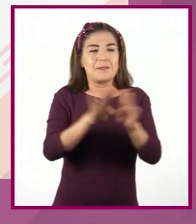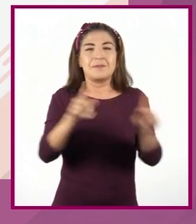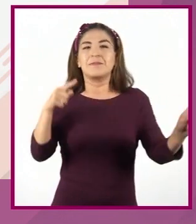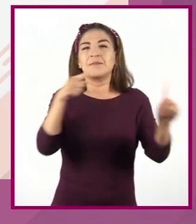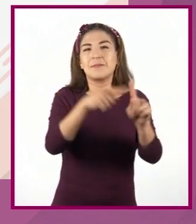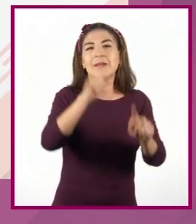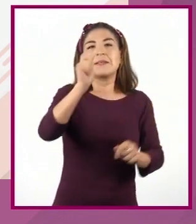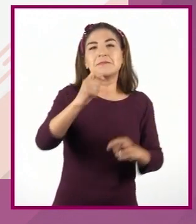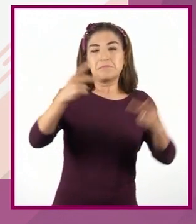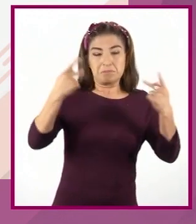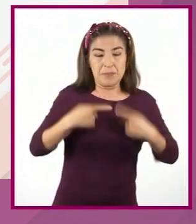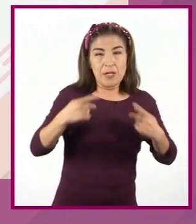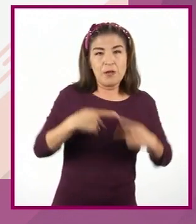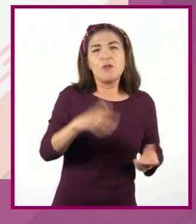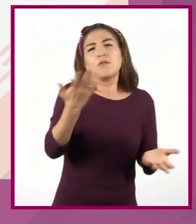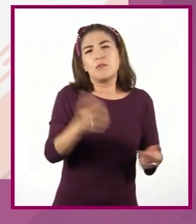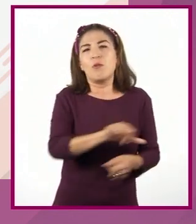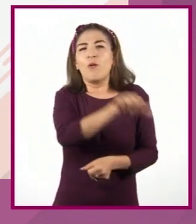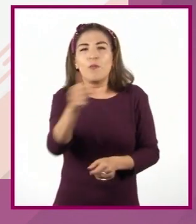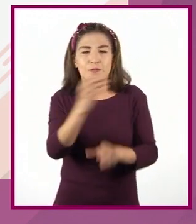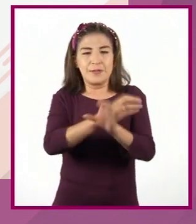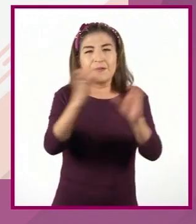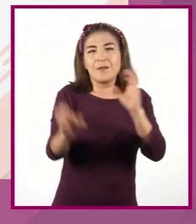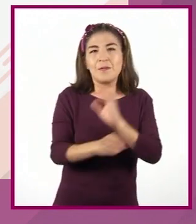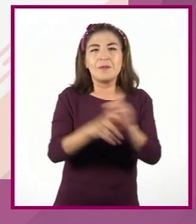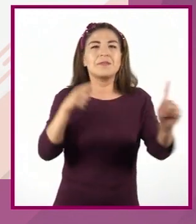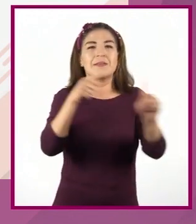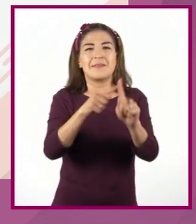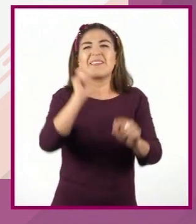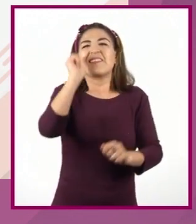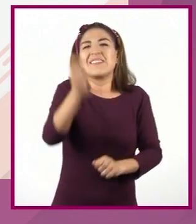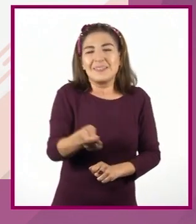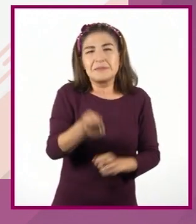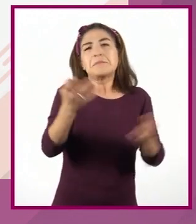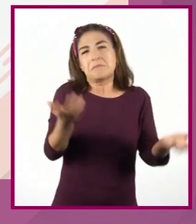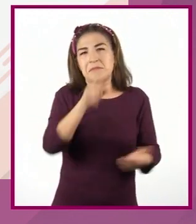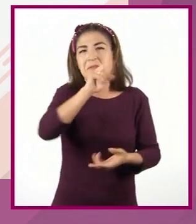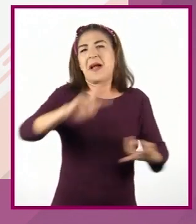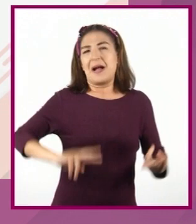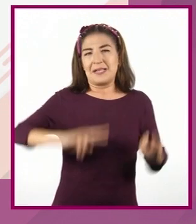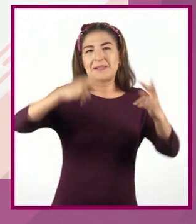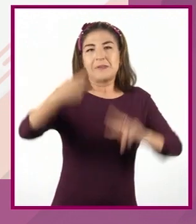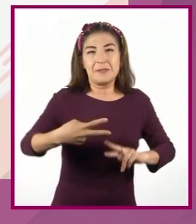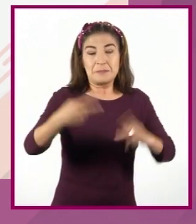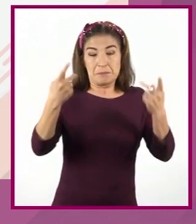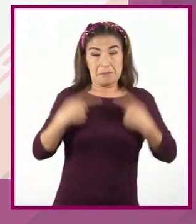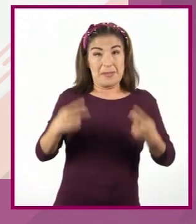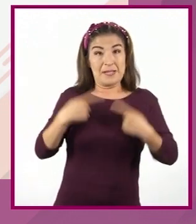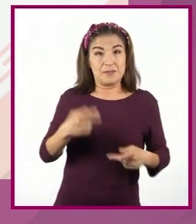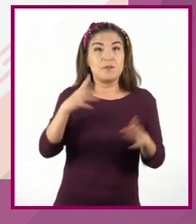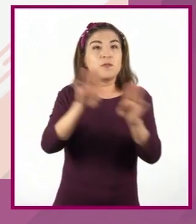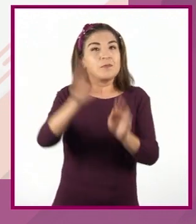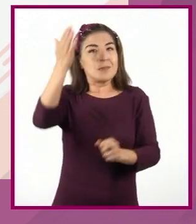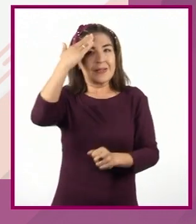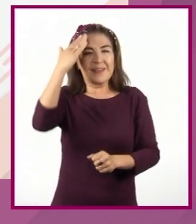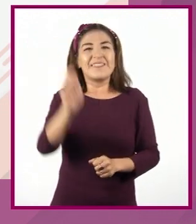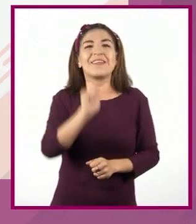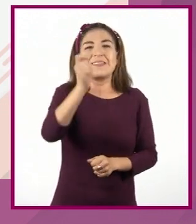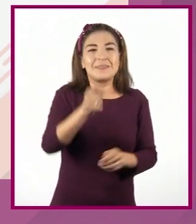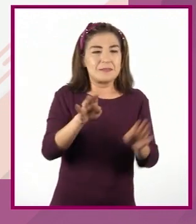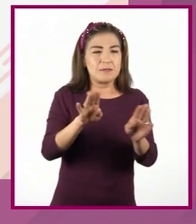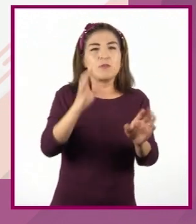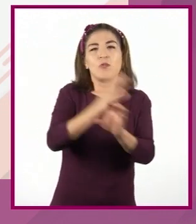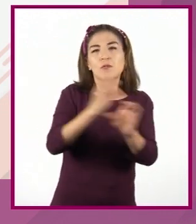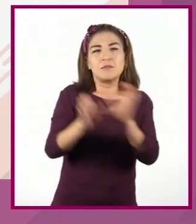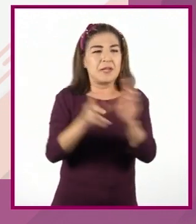algo con el nombre de otra cosa tomando el efecto por la causa o viceversa. El autor por sus obras, el signo por la